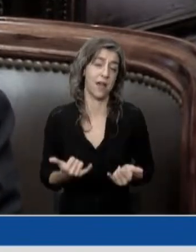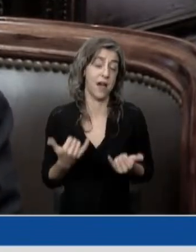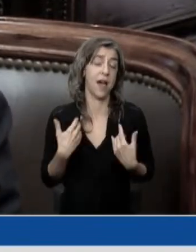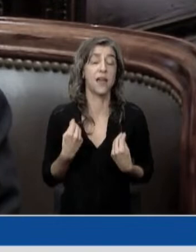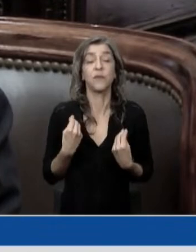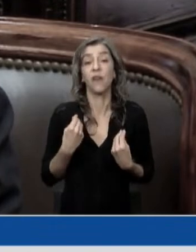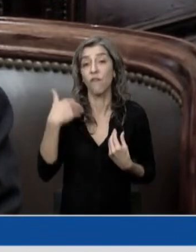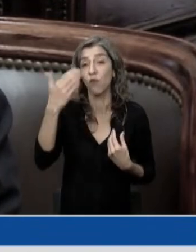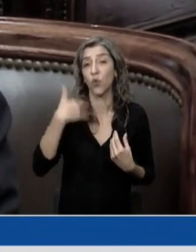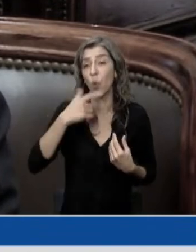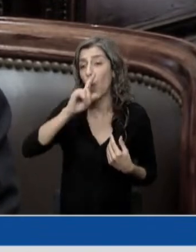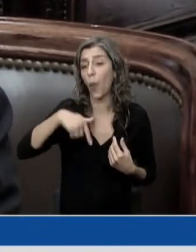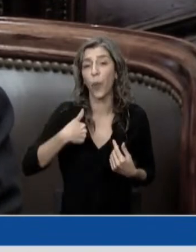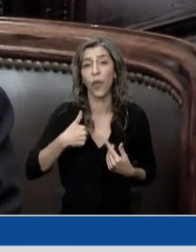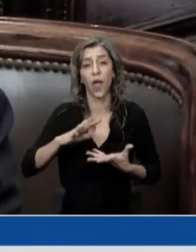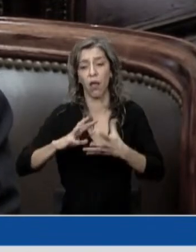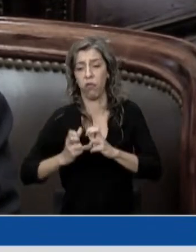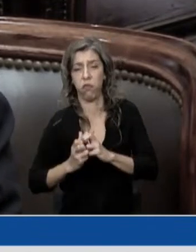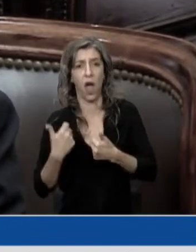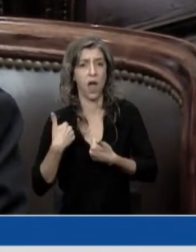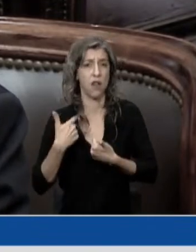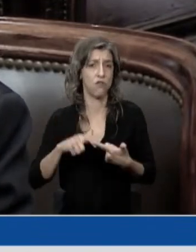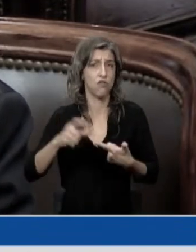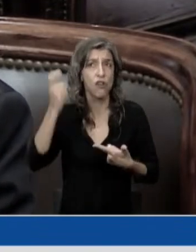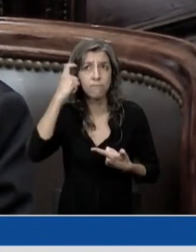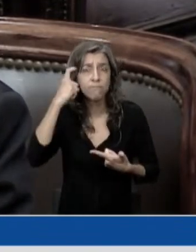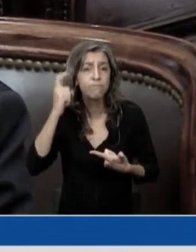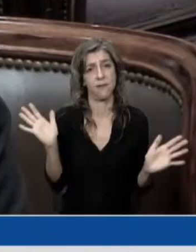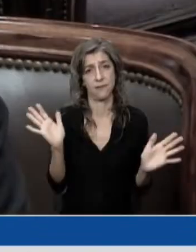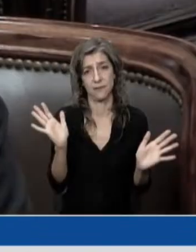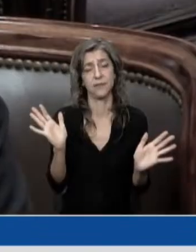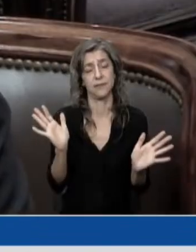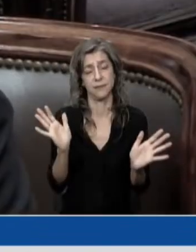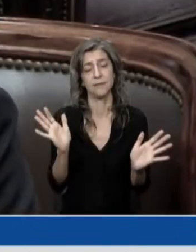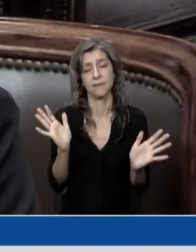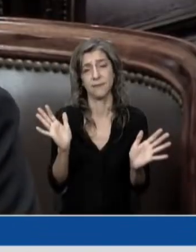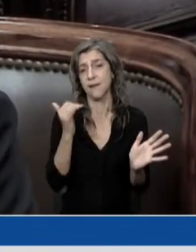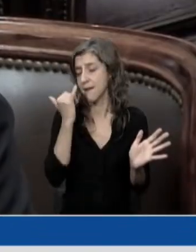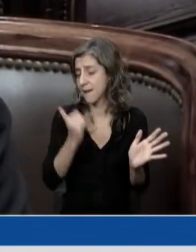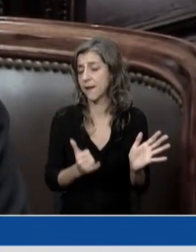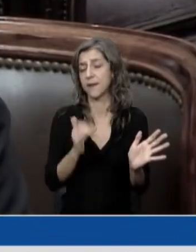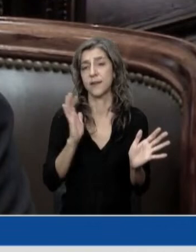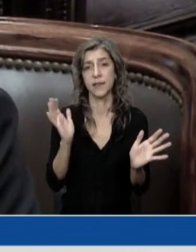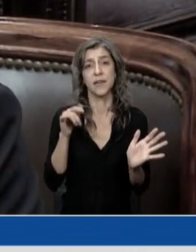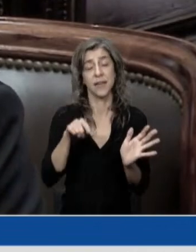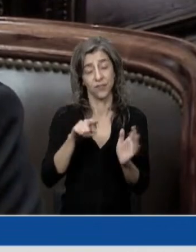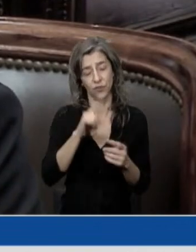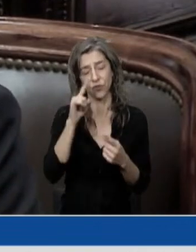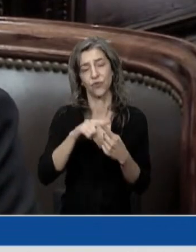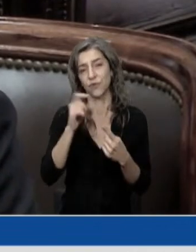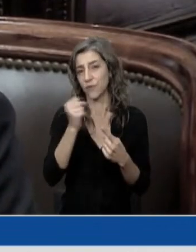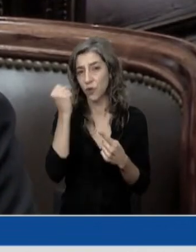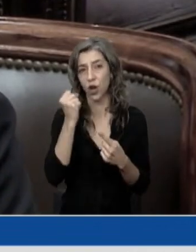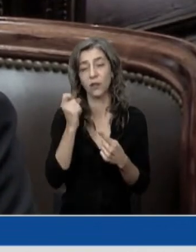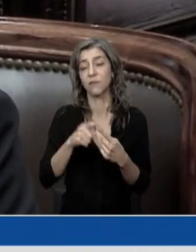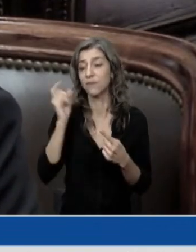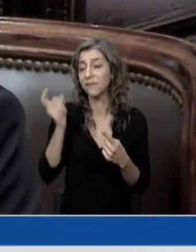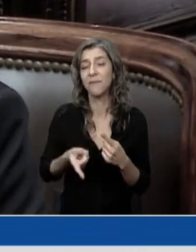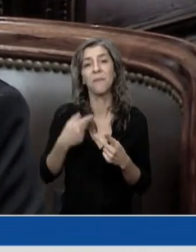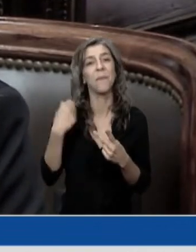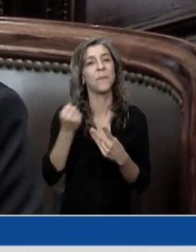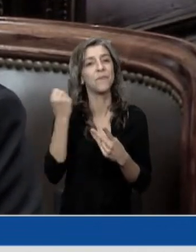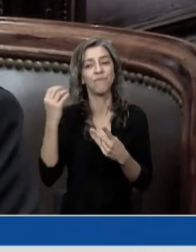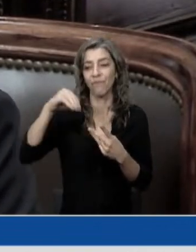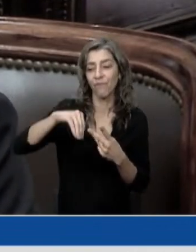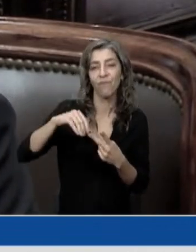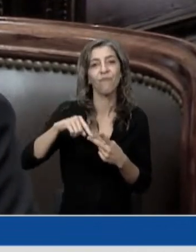físicos, psicológicos, sociales y económicos. Creo que es muy importante la incorporación